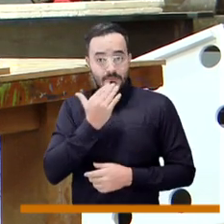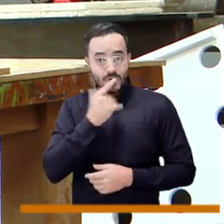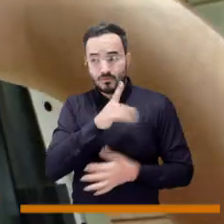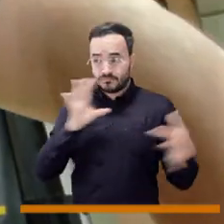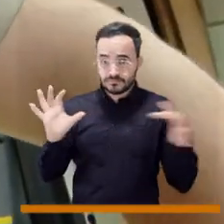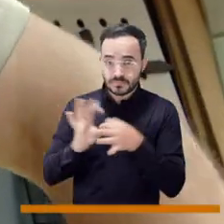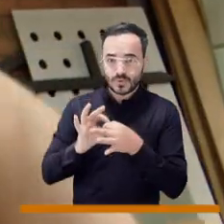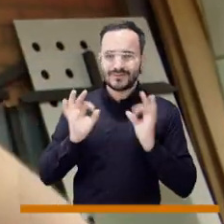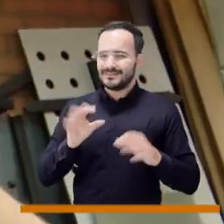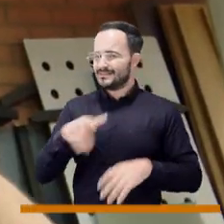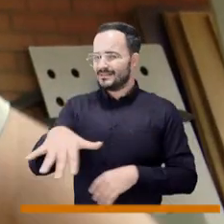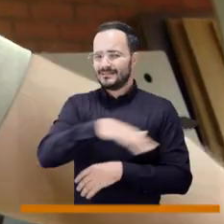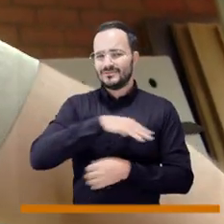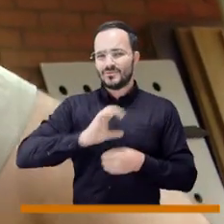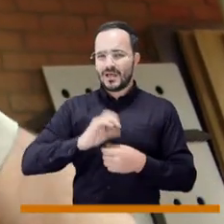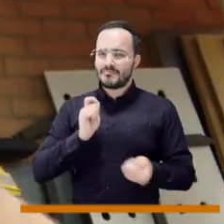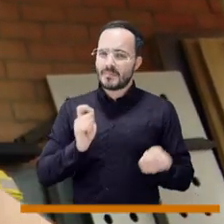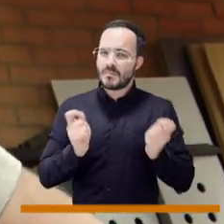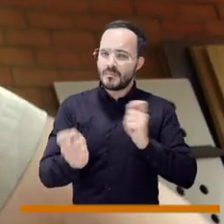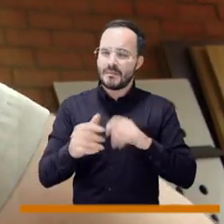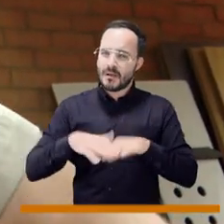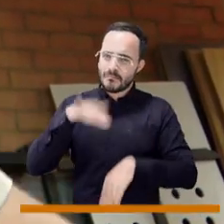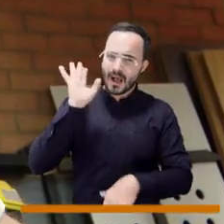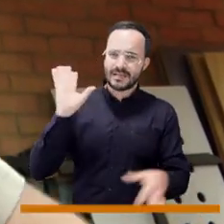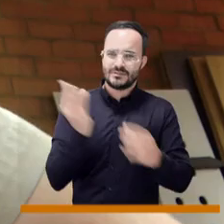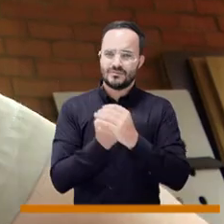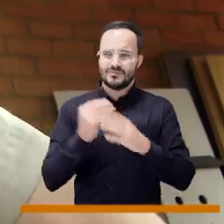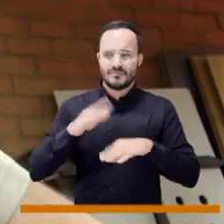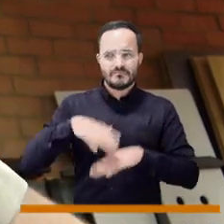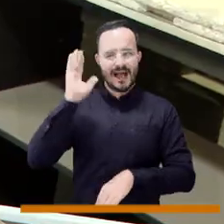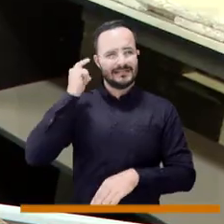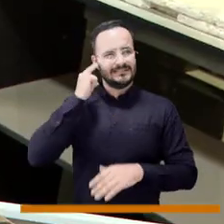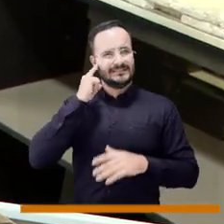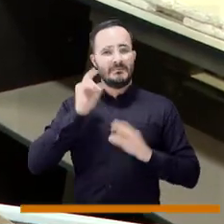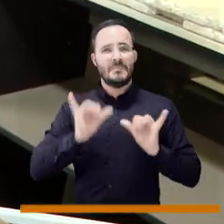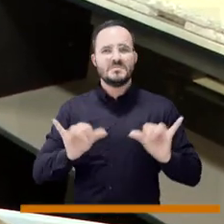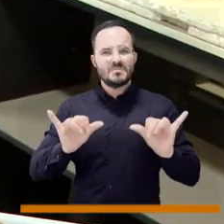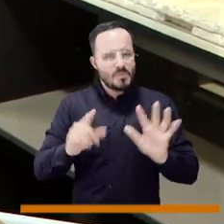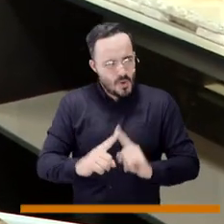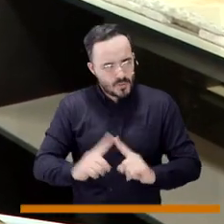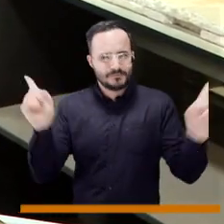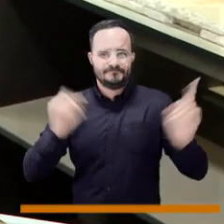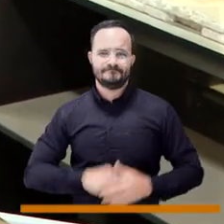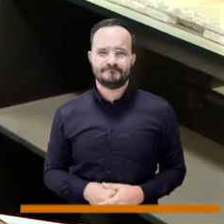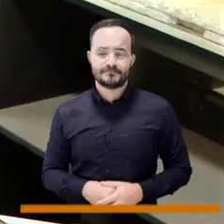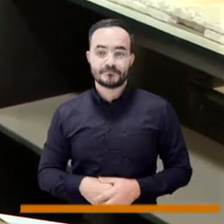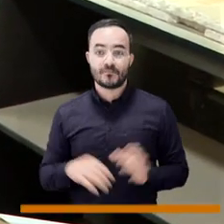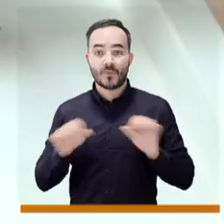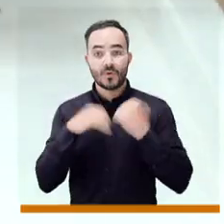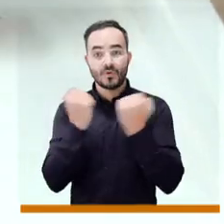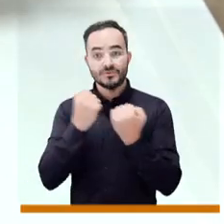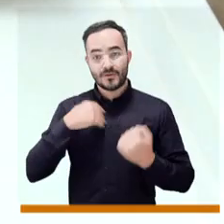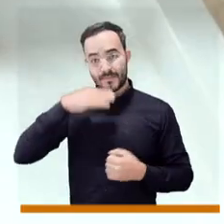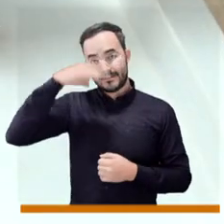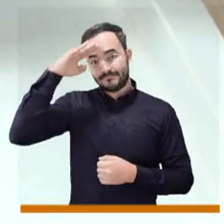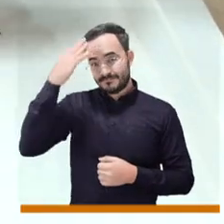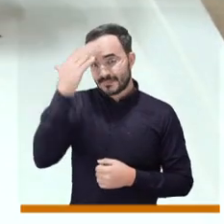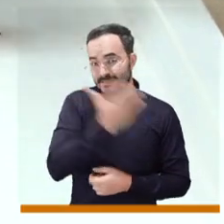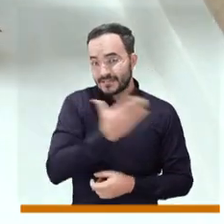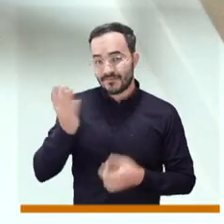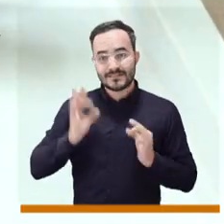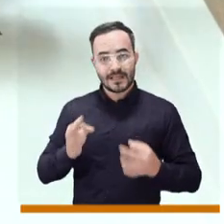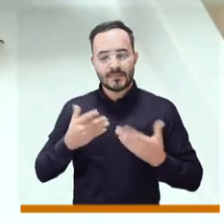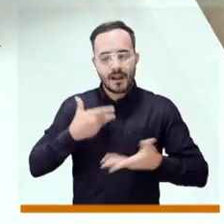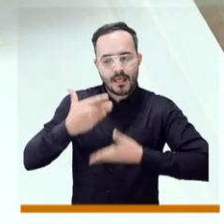una propuesta que le apuesta a que seamos una ciudad incluyente y una ciudad diferente, que creo que es lo más